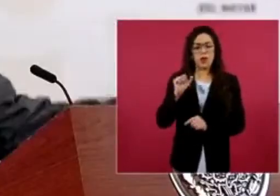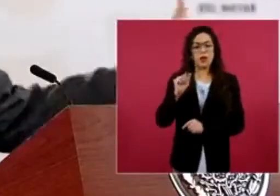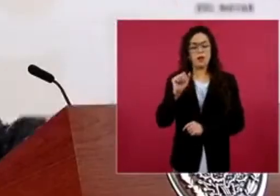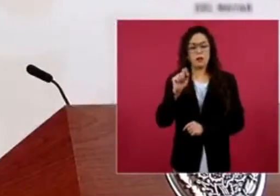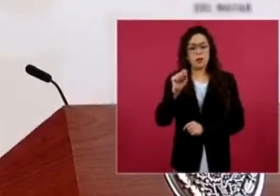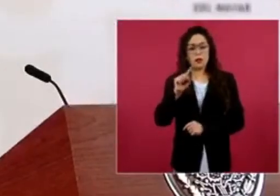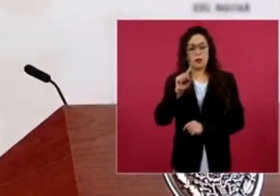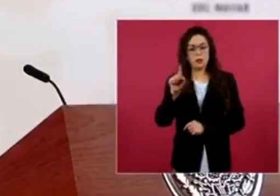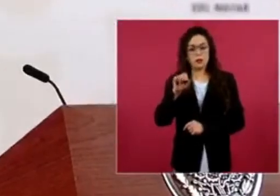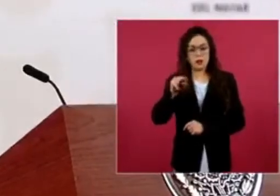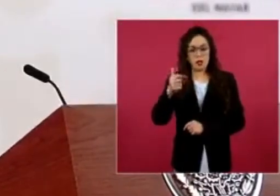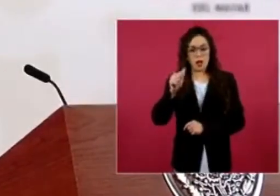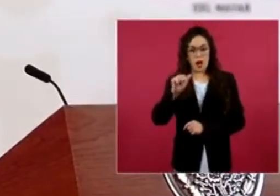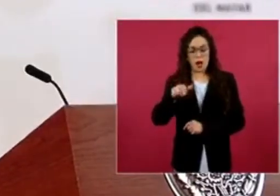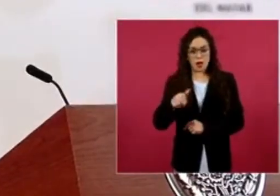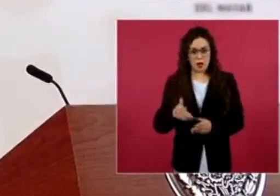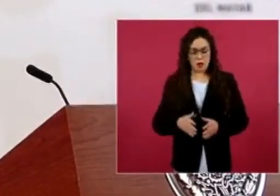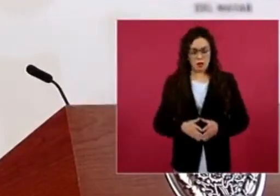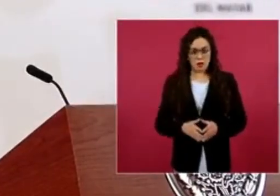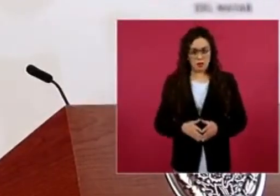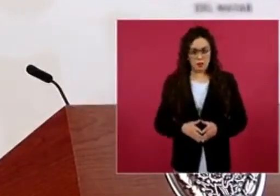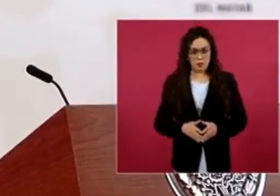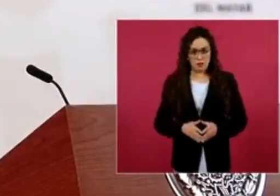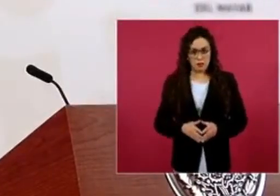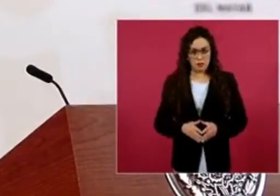entrando su gobierno?